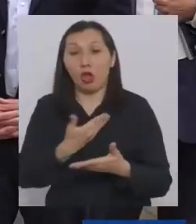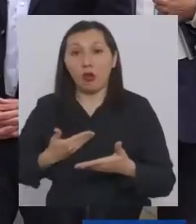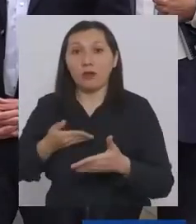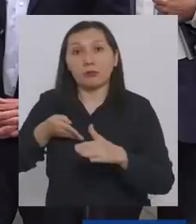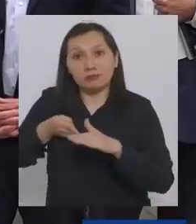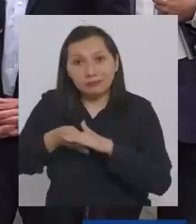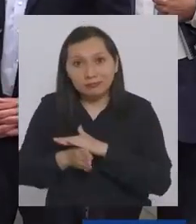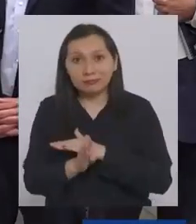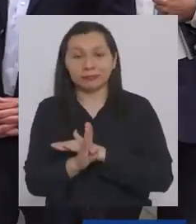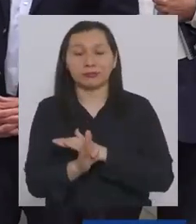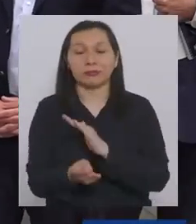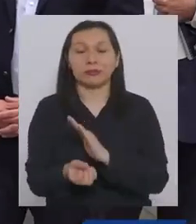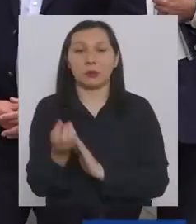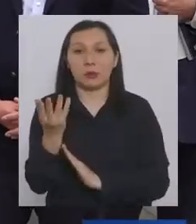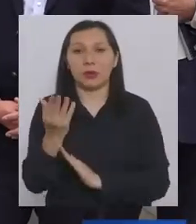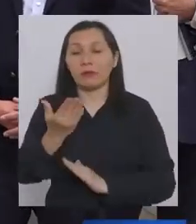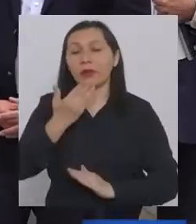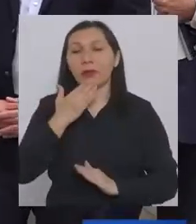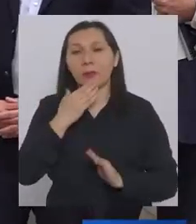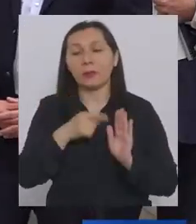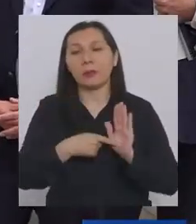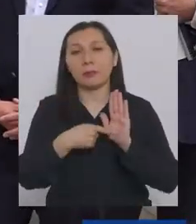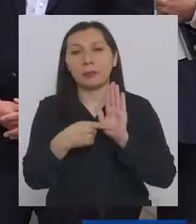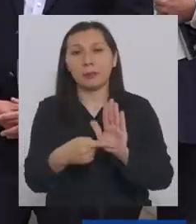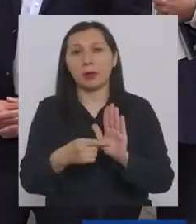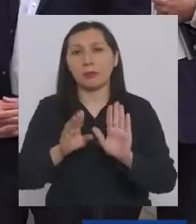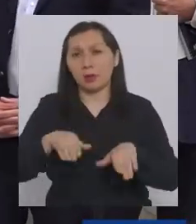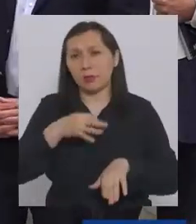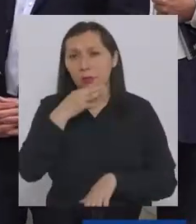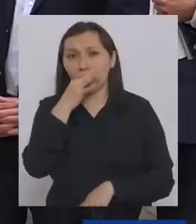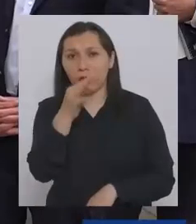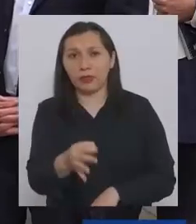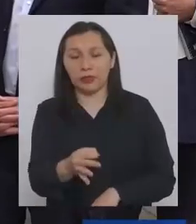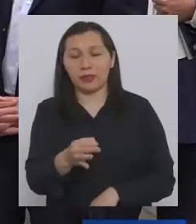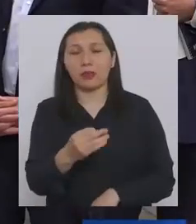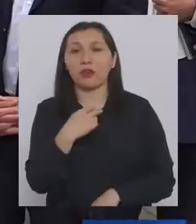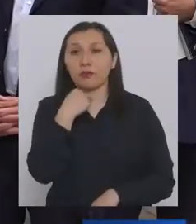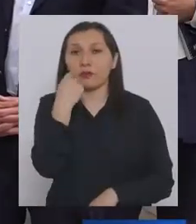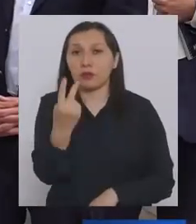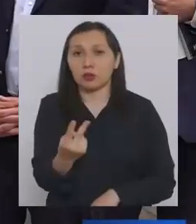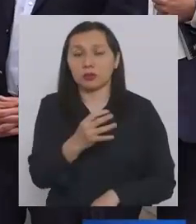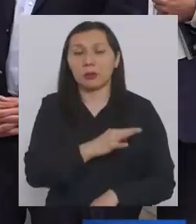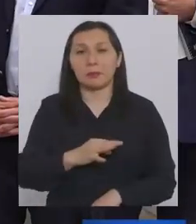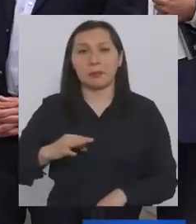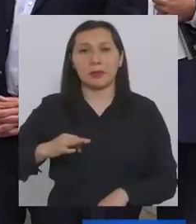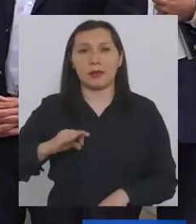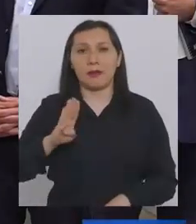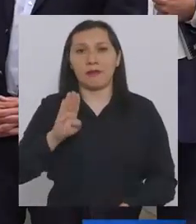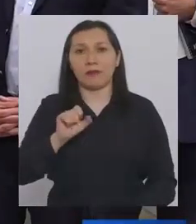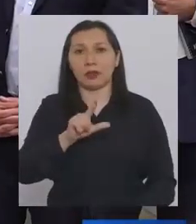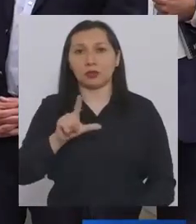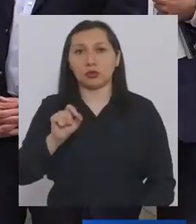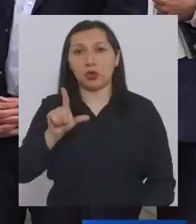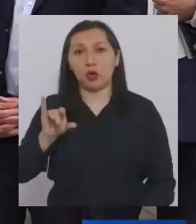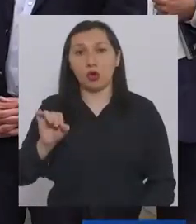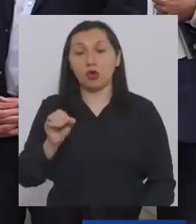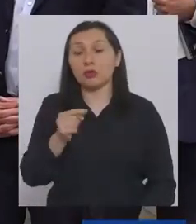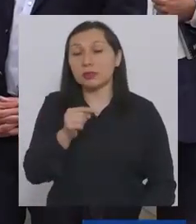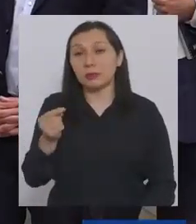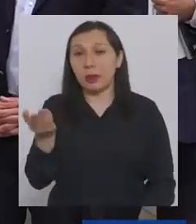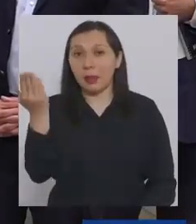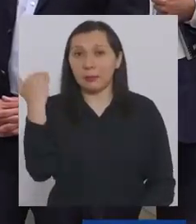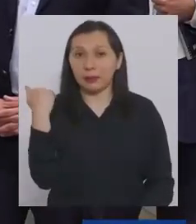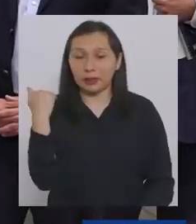entrante, destacando además que, como lo ha dicho el mismo vocero, ministro Belolio, la semana